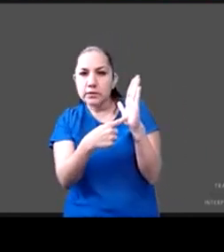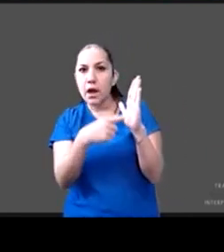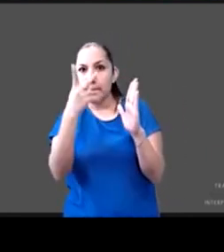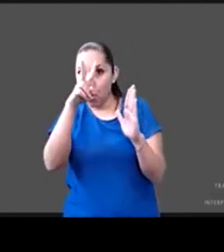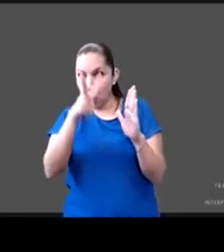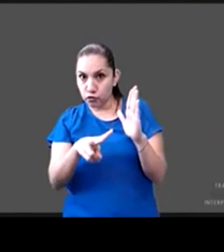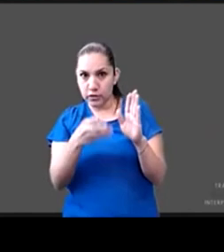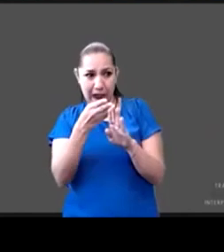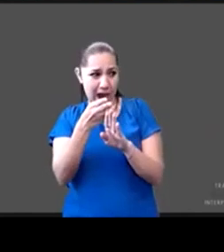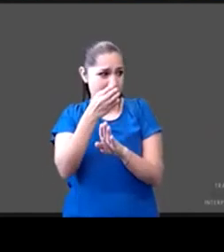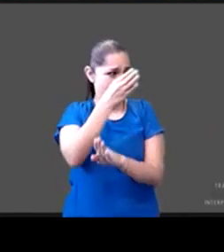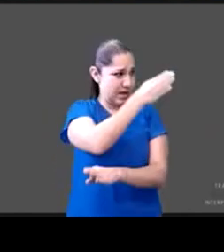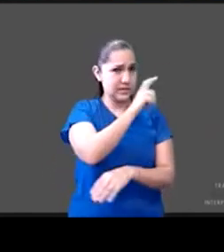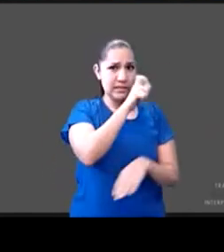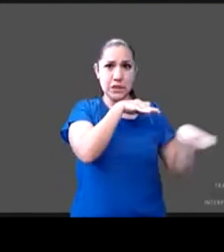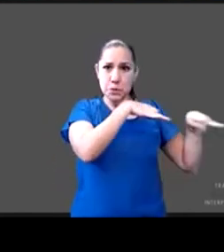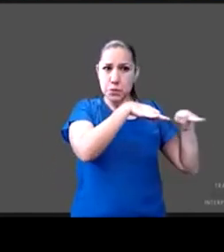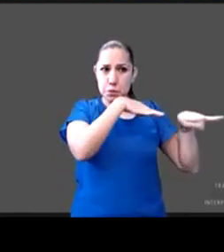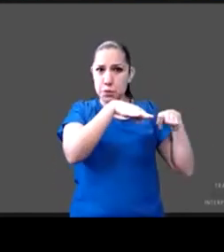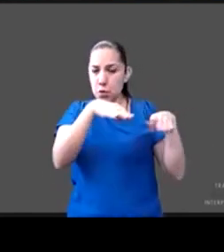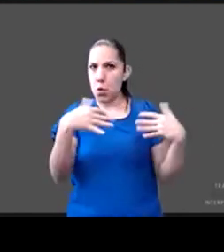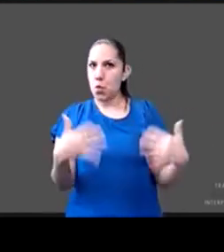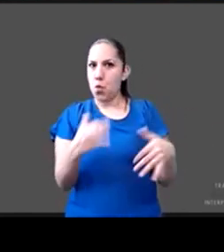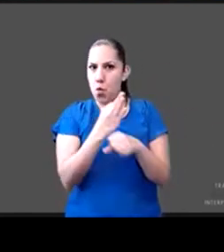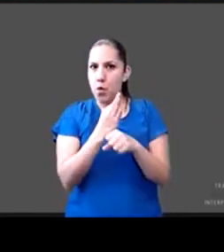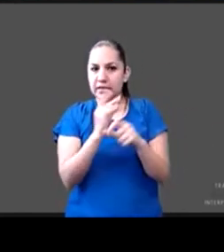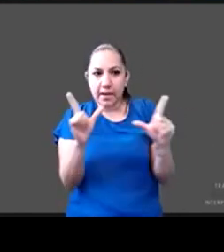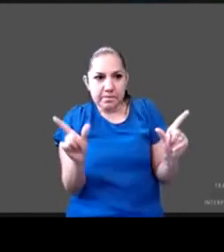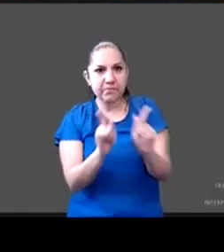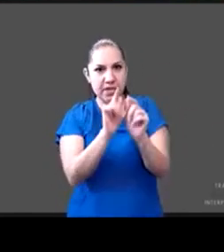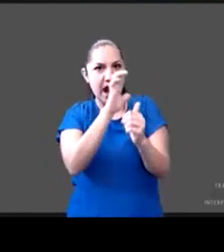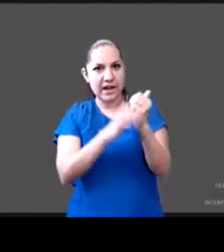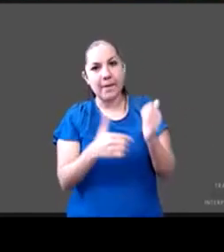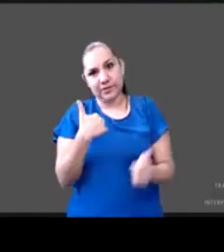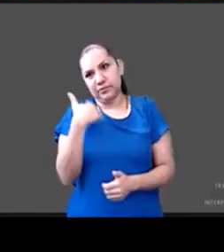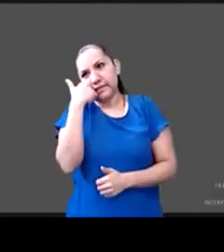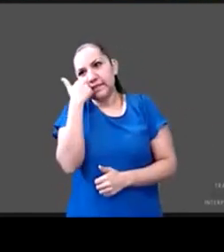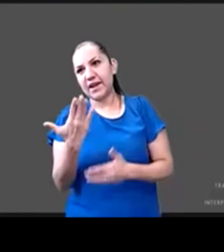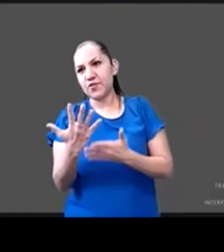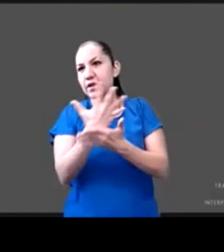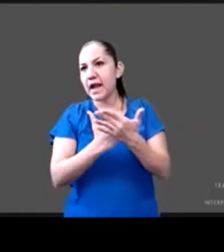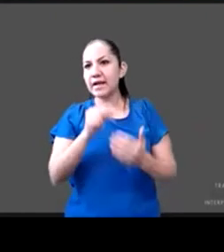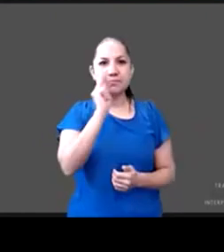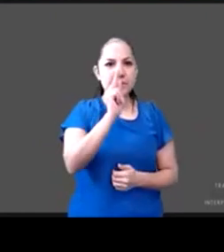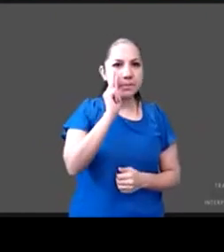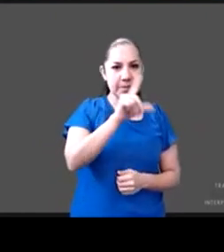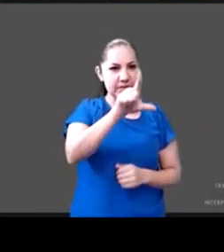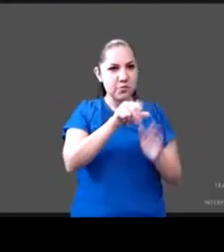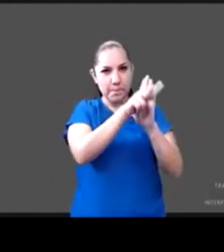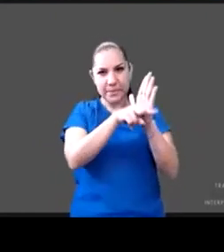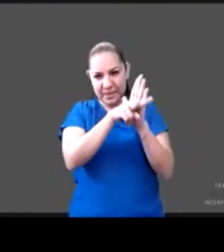cierre. Me quedo con las ganas de ver los videos, así es de que ya entraré según las indicaciones que diste.